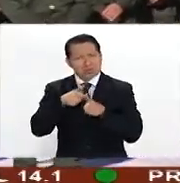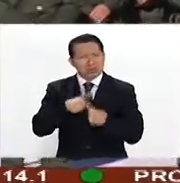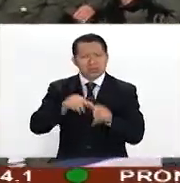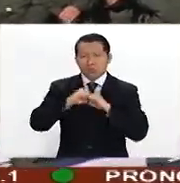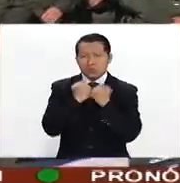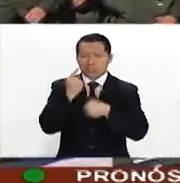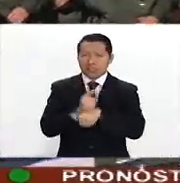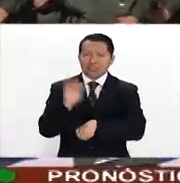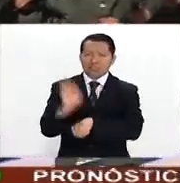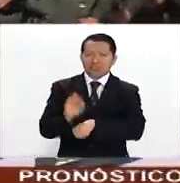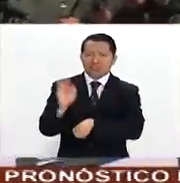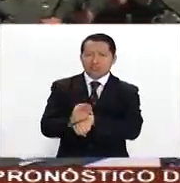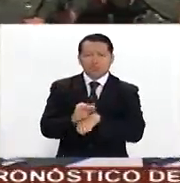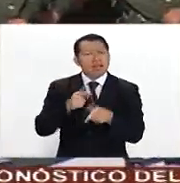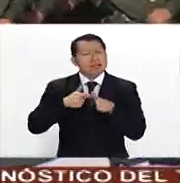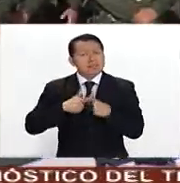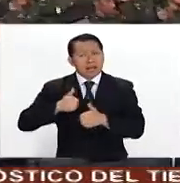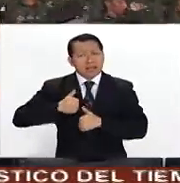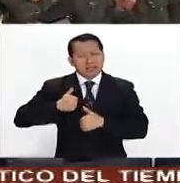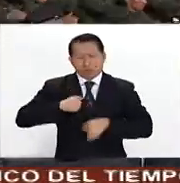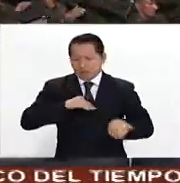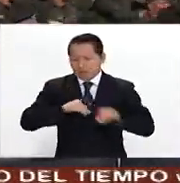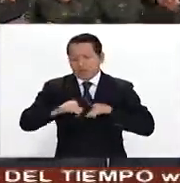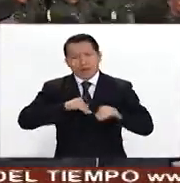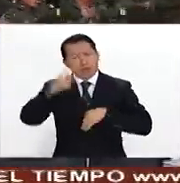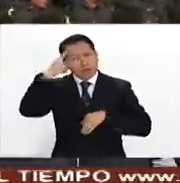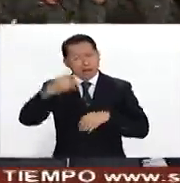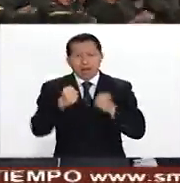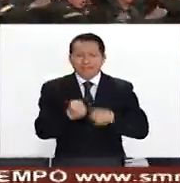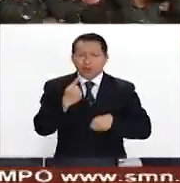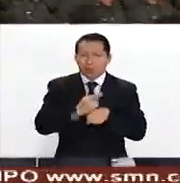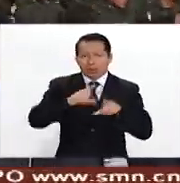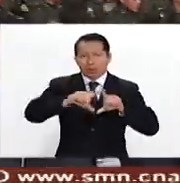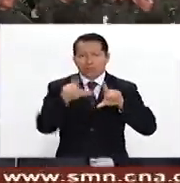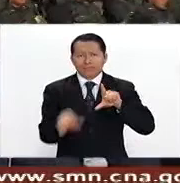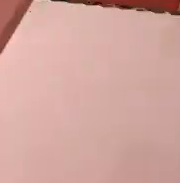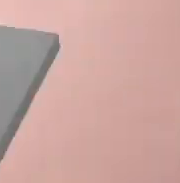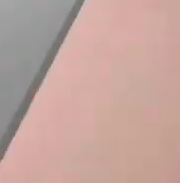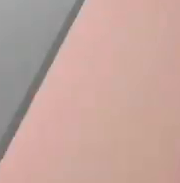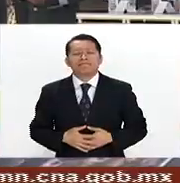el ejército mexicano seguirá trabajando para garantizar la seguridad en el país.